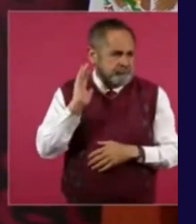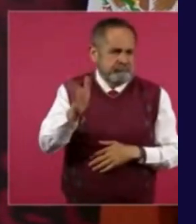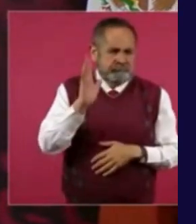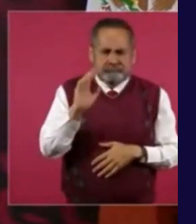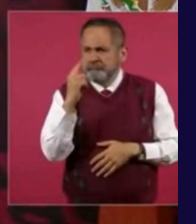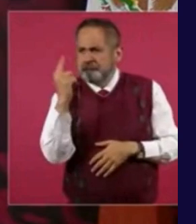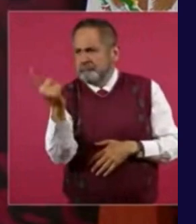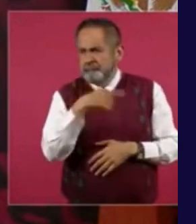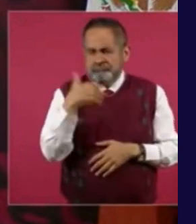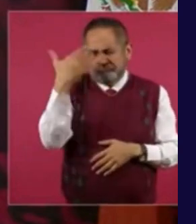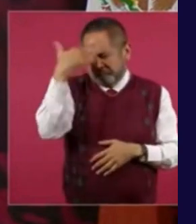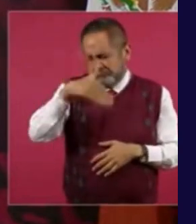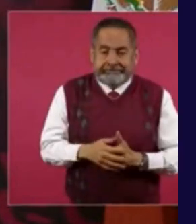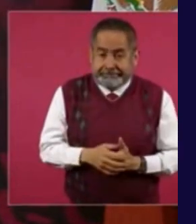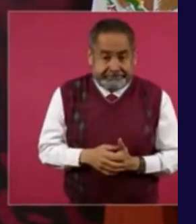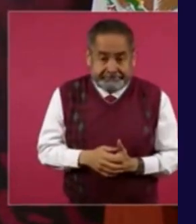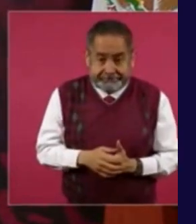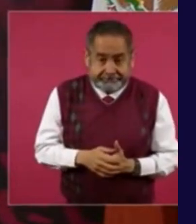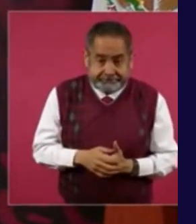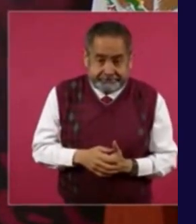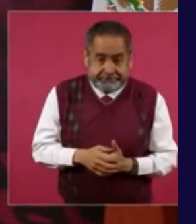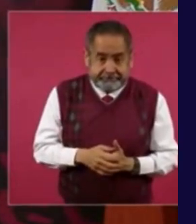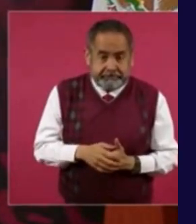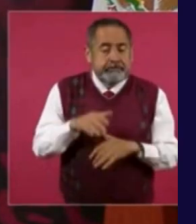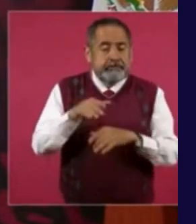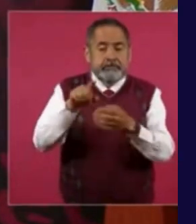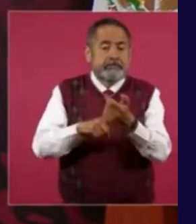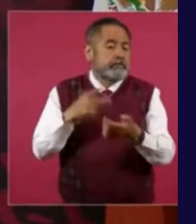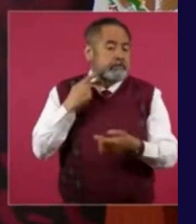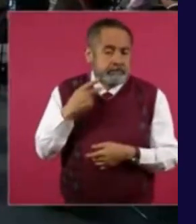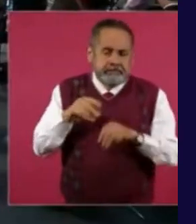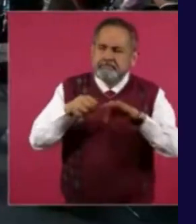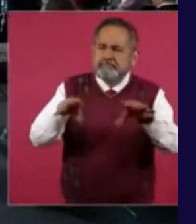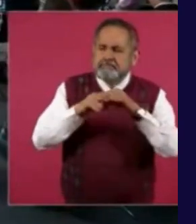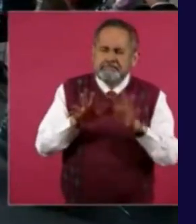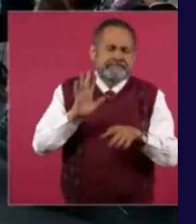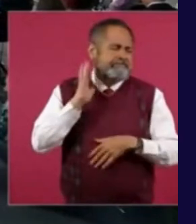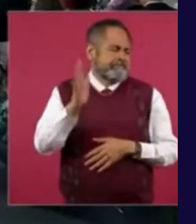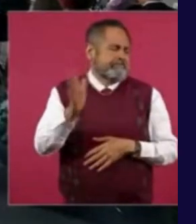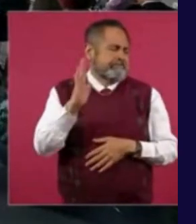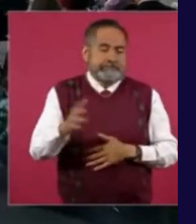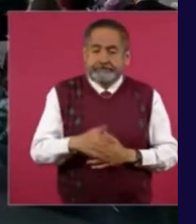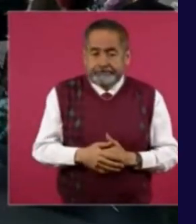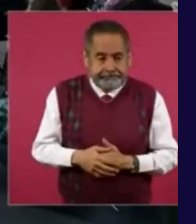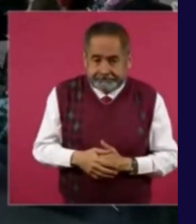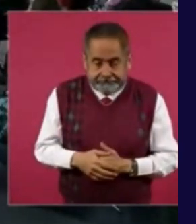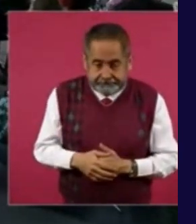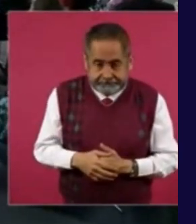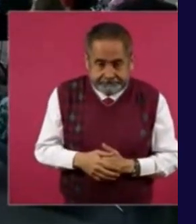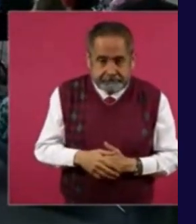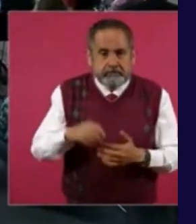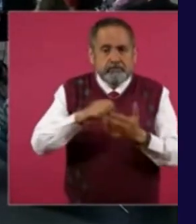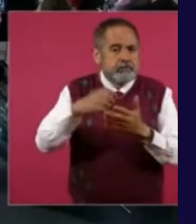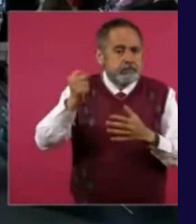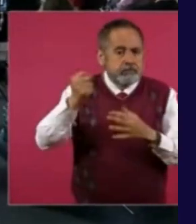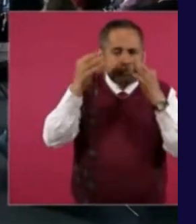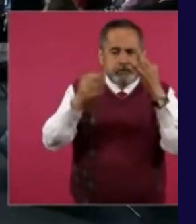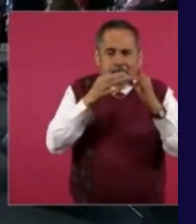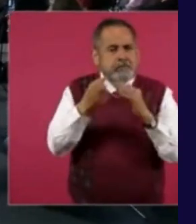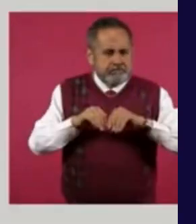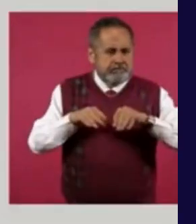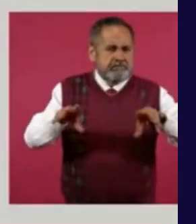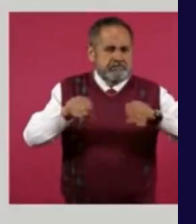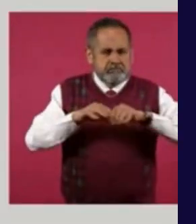Vladimir Putin para la toma de posesión de Claudia shba presidente López Obrador defendió la postura de México